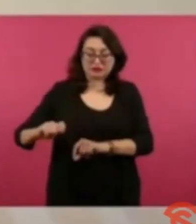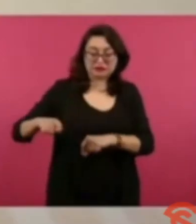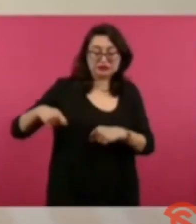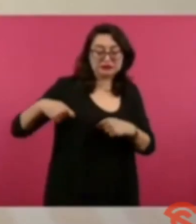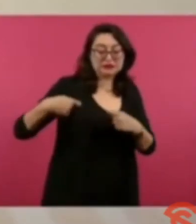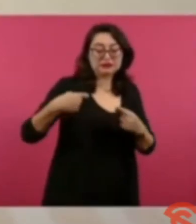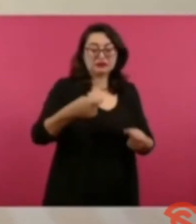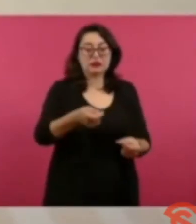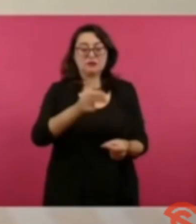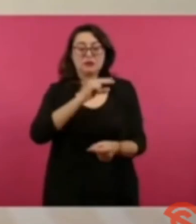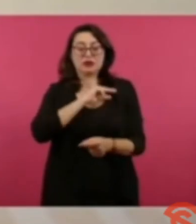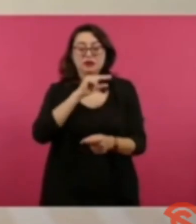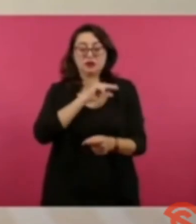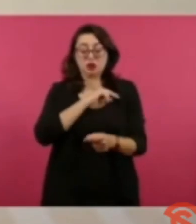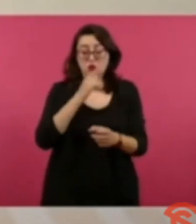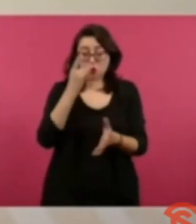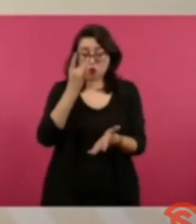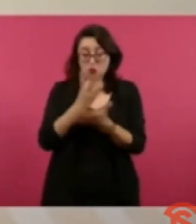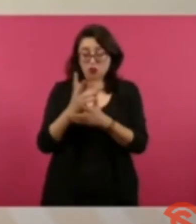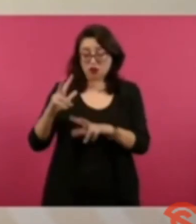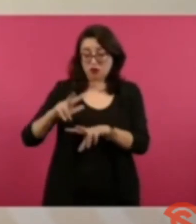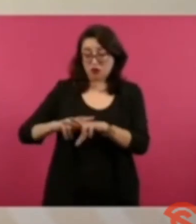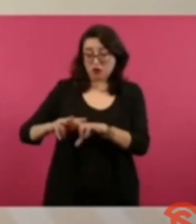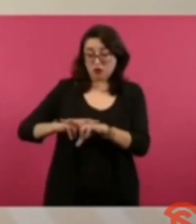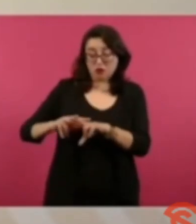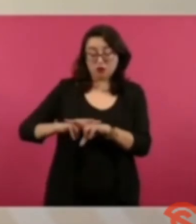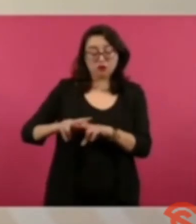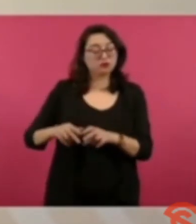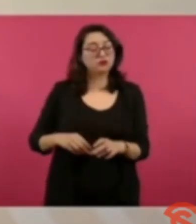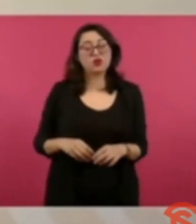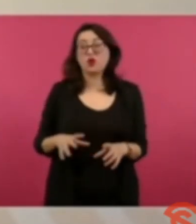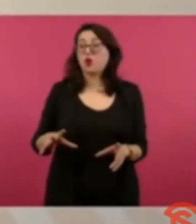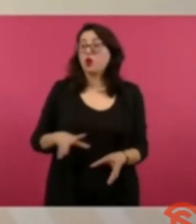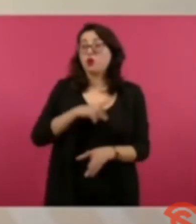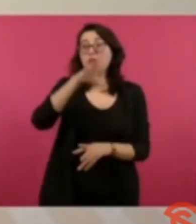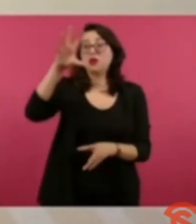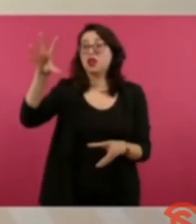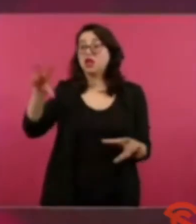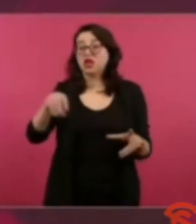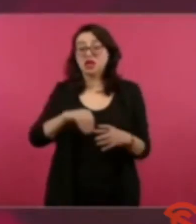los bienes de la nación, los bienes del pueblo, a particulares.